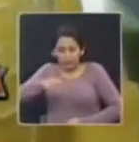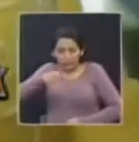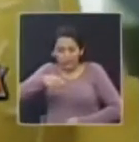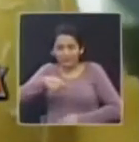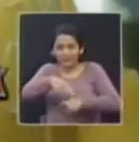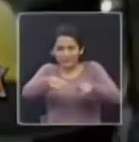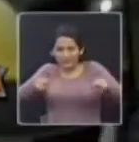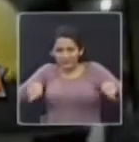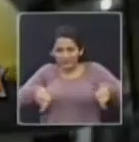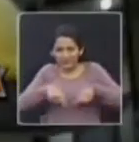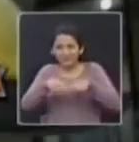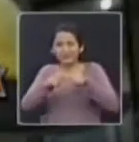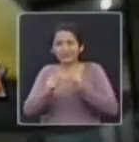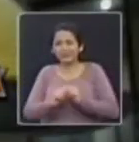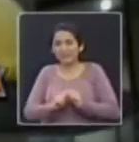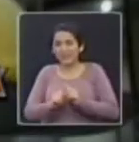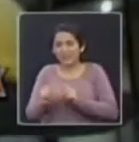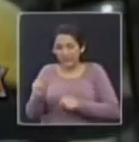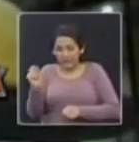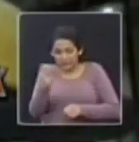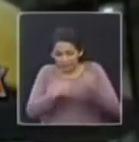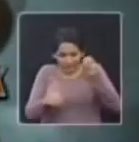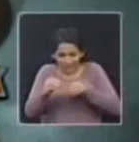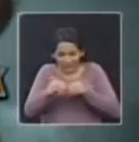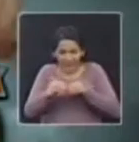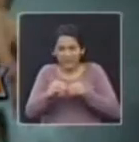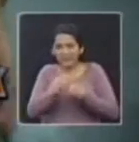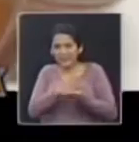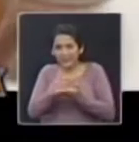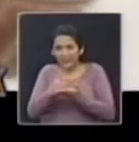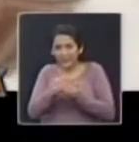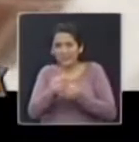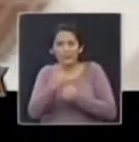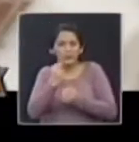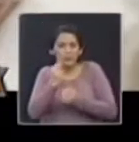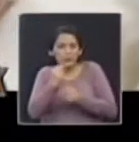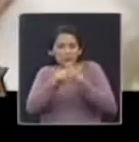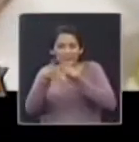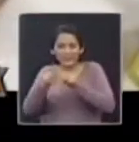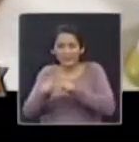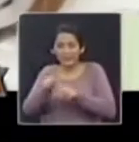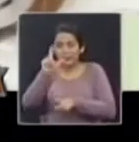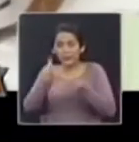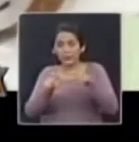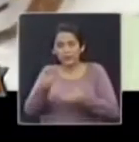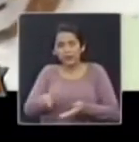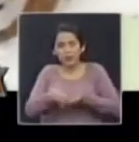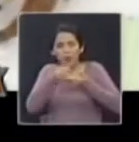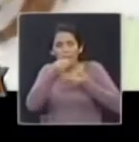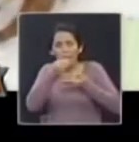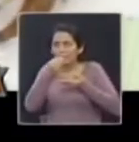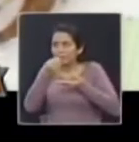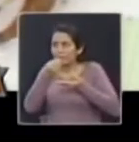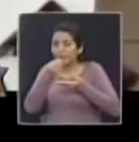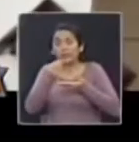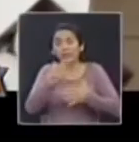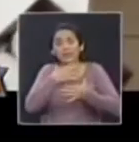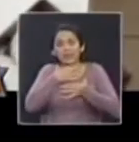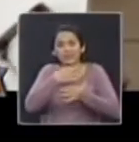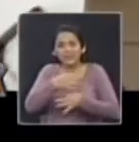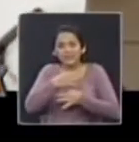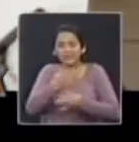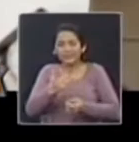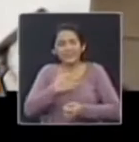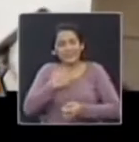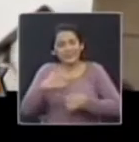mezcla de creatividad y los mejores ingredientes, la mayoría ecuatorianos, hacen que sus clientes, al degustar sus creaciones, obtengan un momento